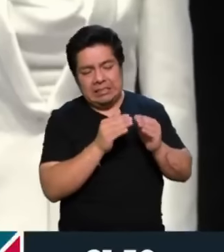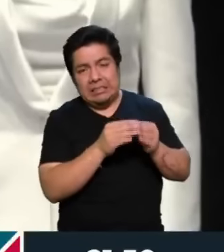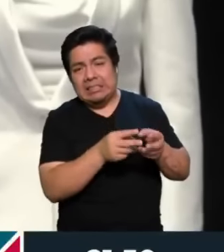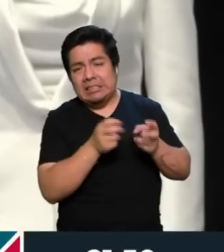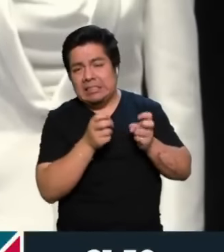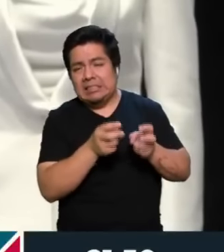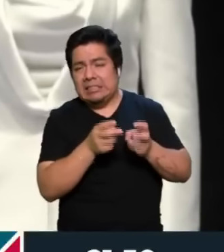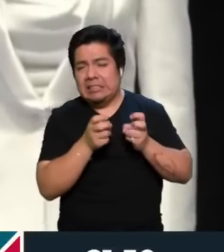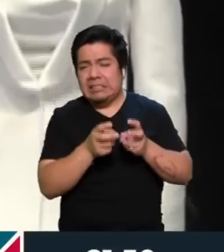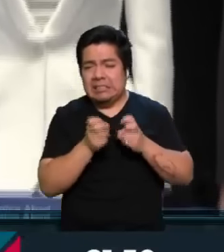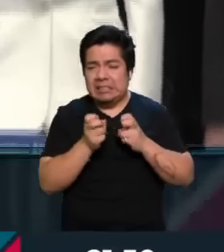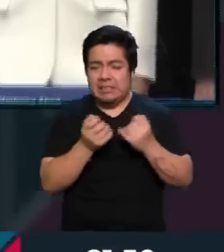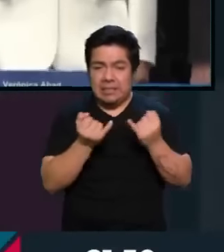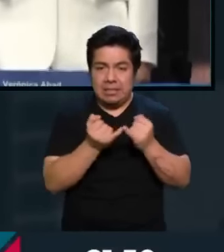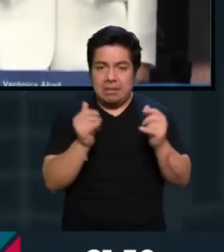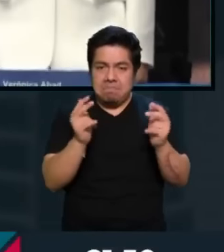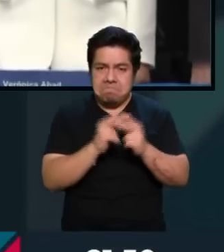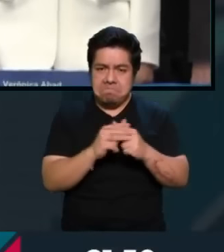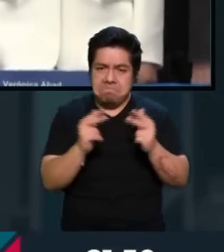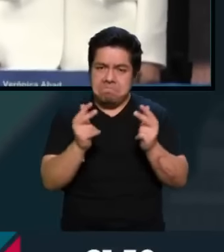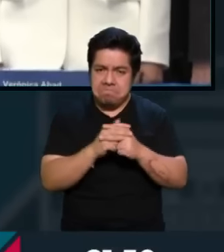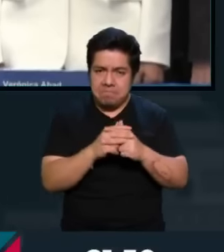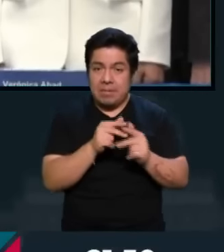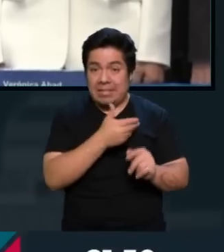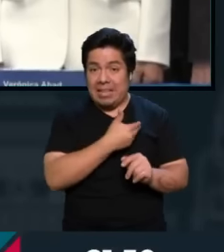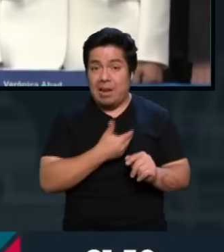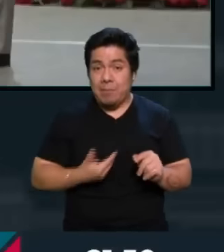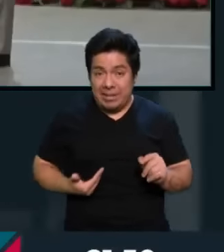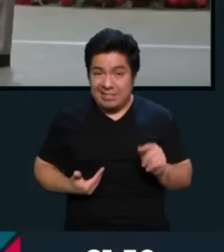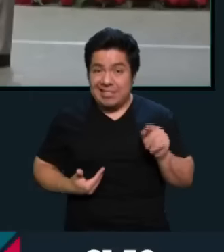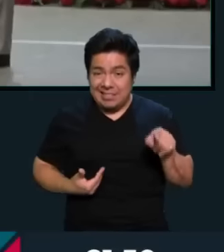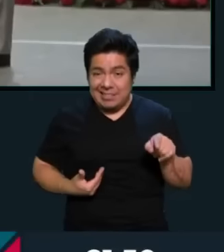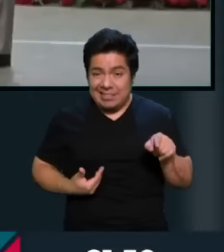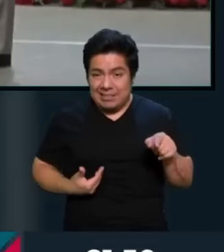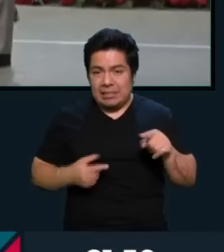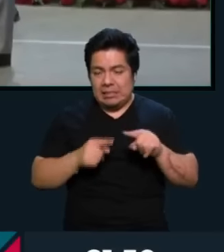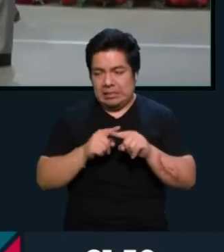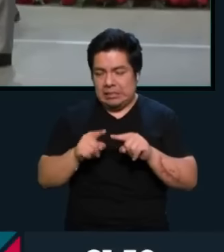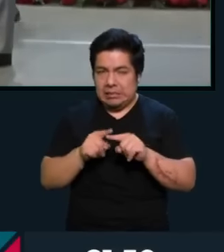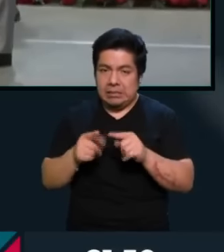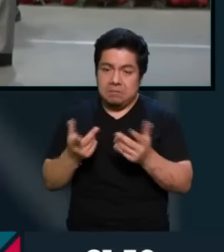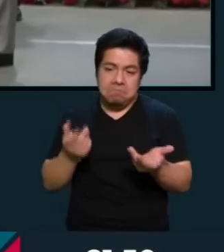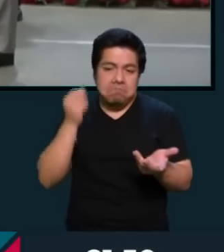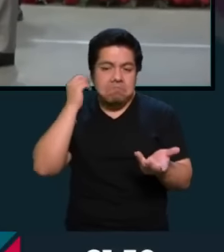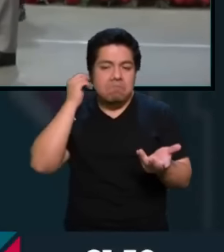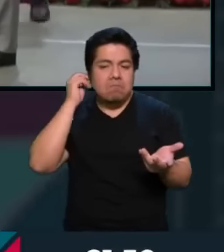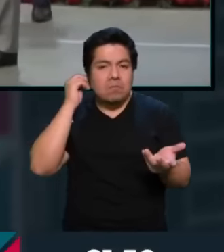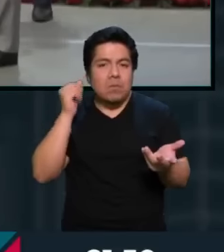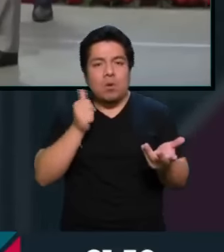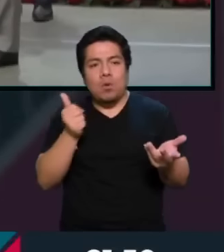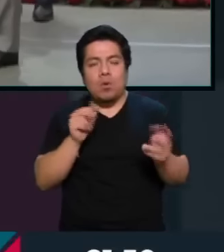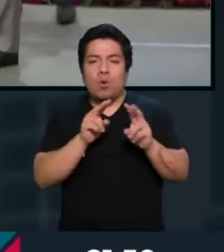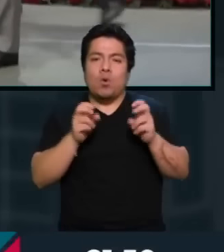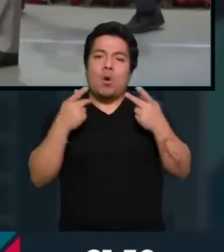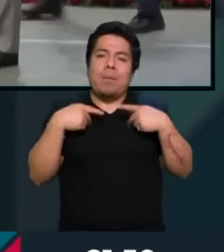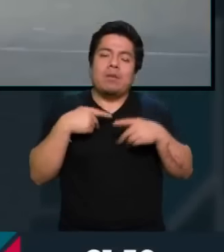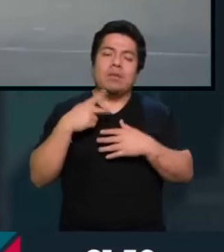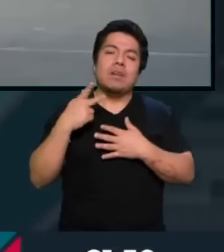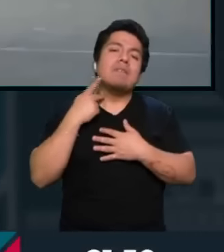y han aumentado los pleitos del presidente con diferentes eh sujetos políticos